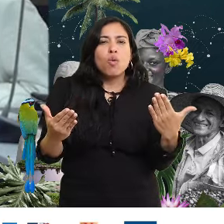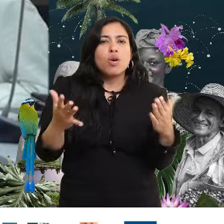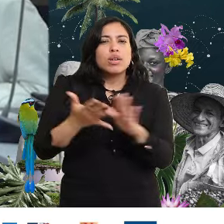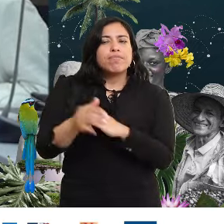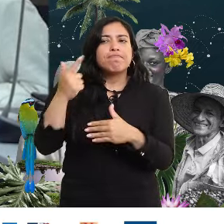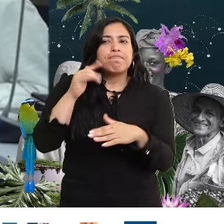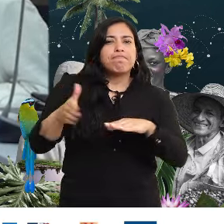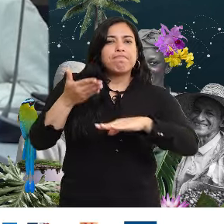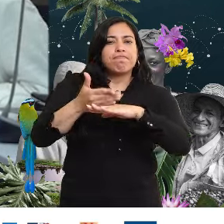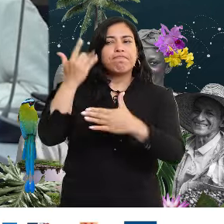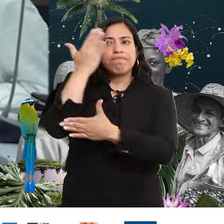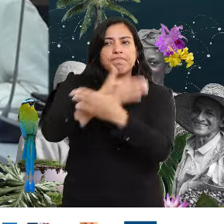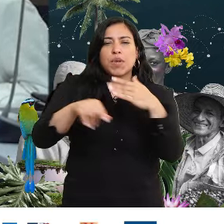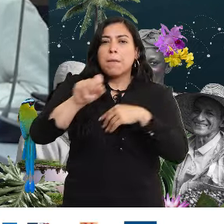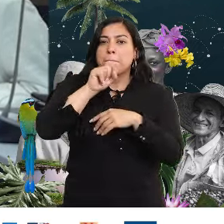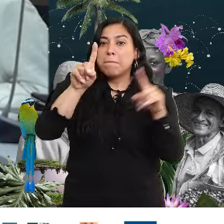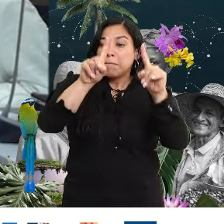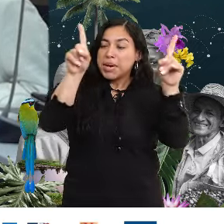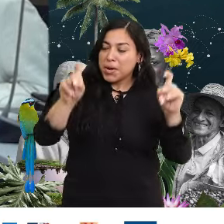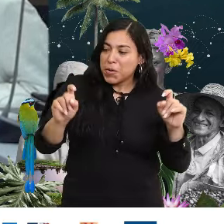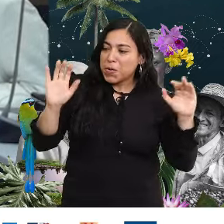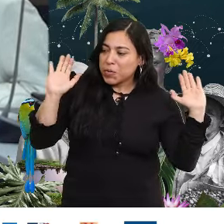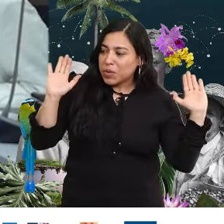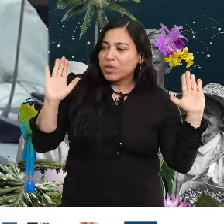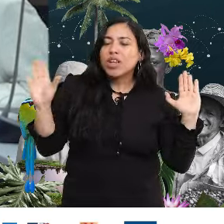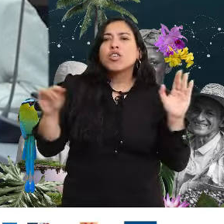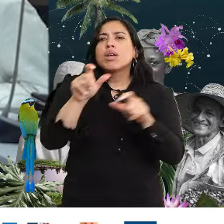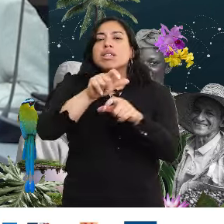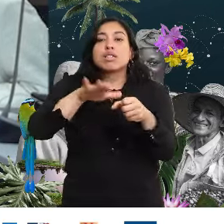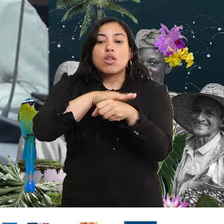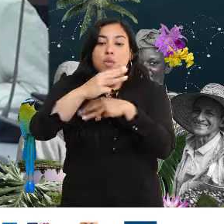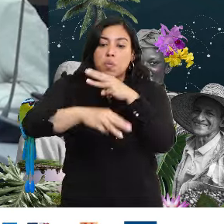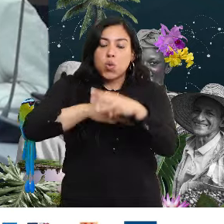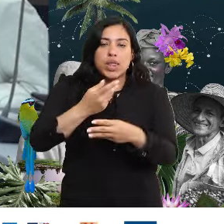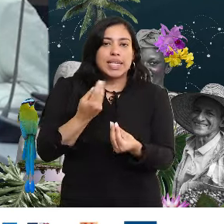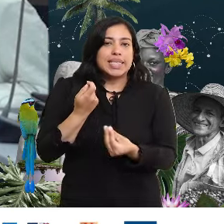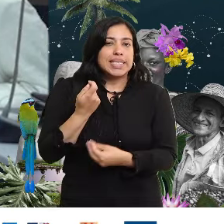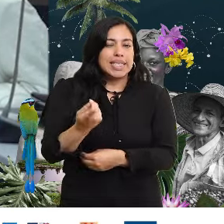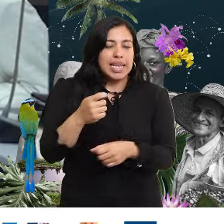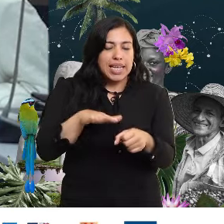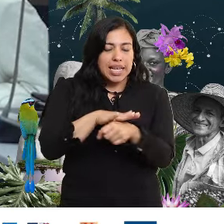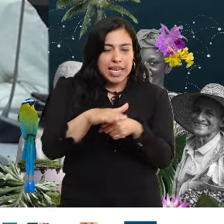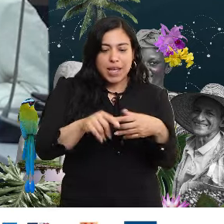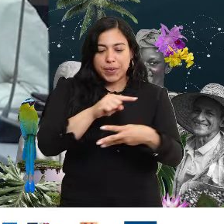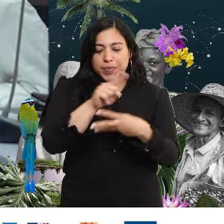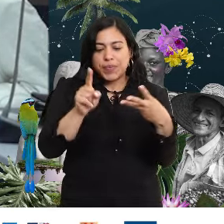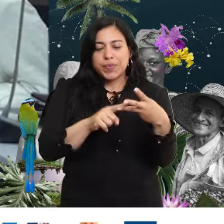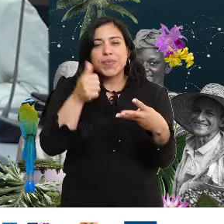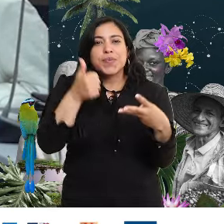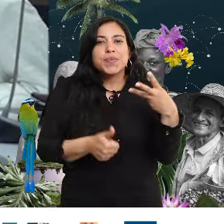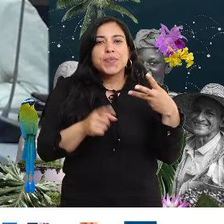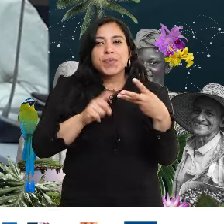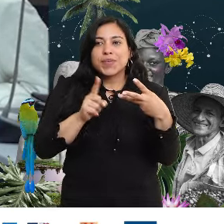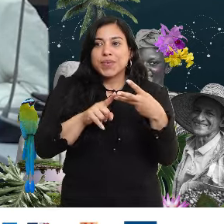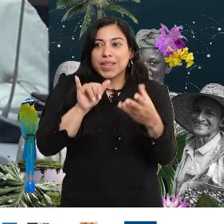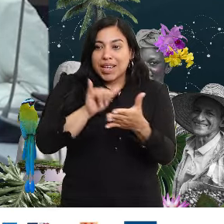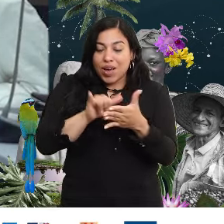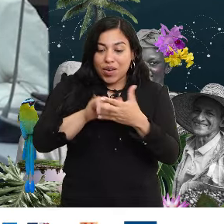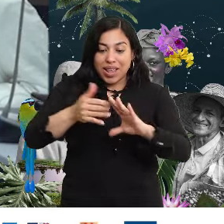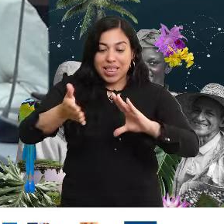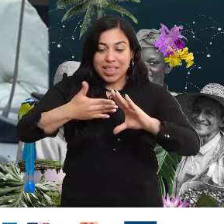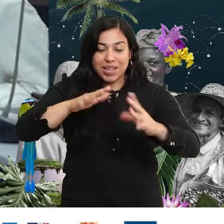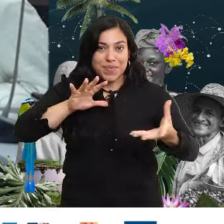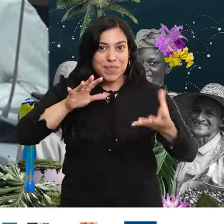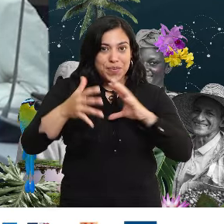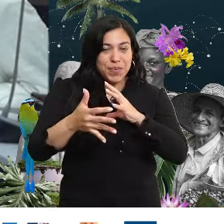cuestión con una pregunta abierta, pero en un mundo en crisis, y tenemos un tercer elemento que es poner en esta transición,